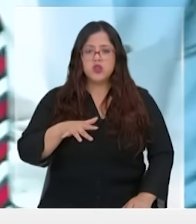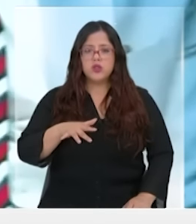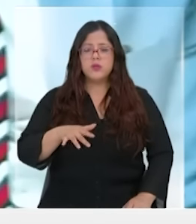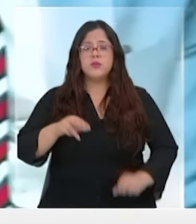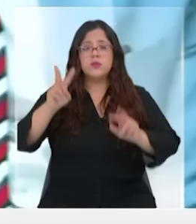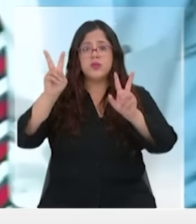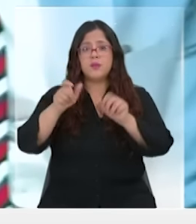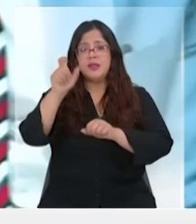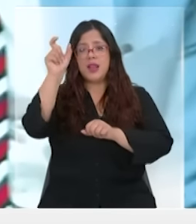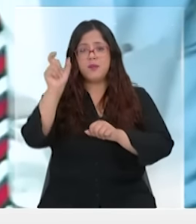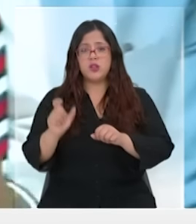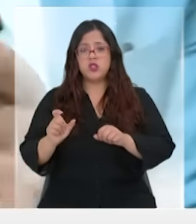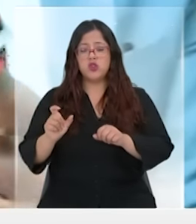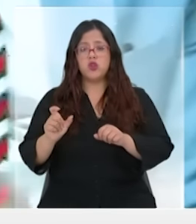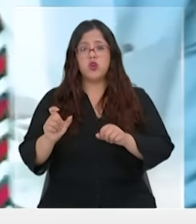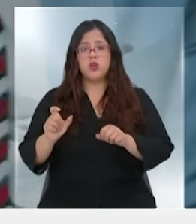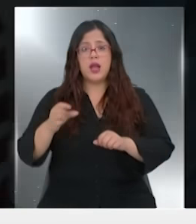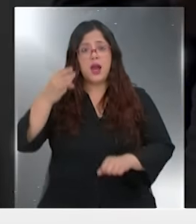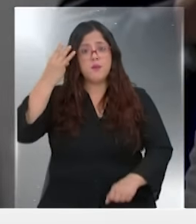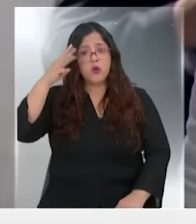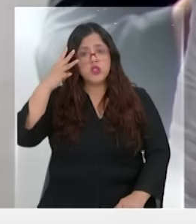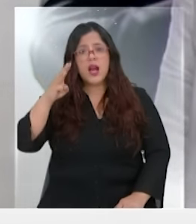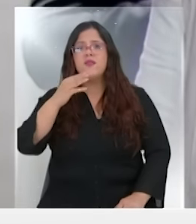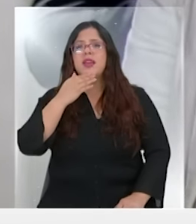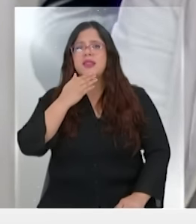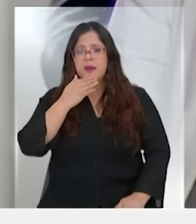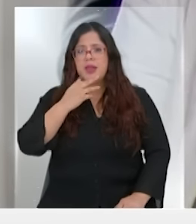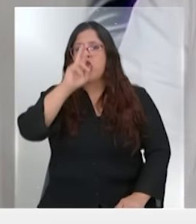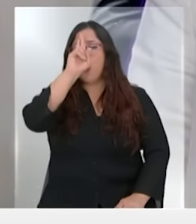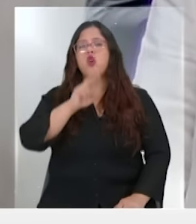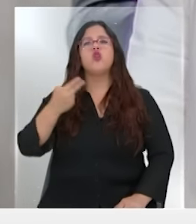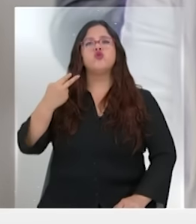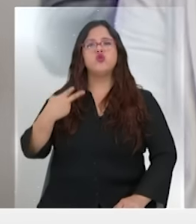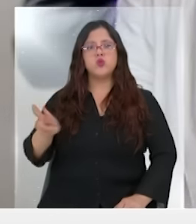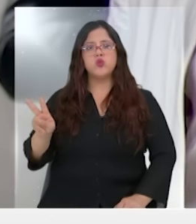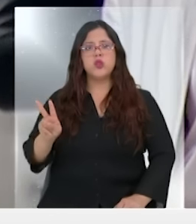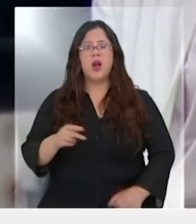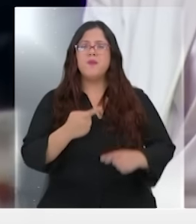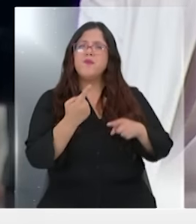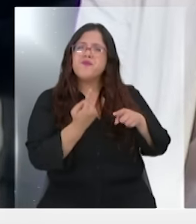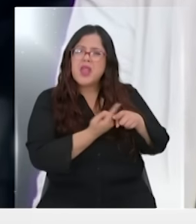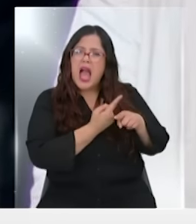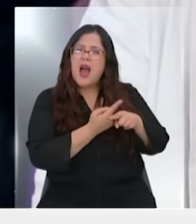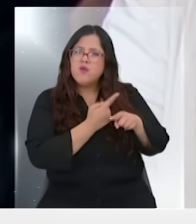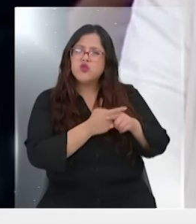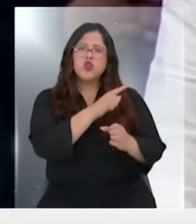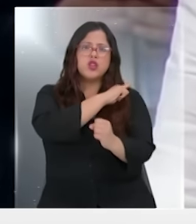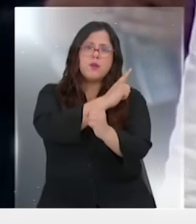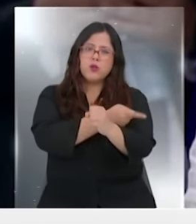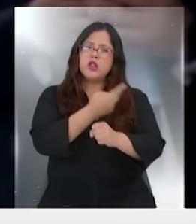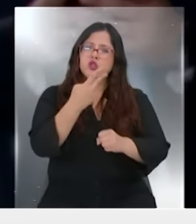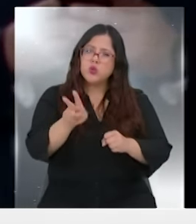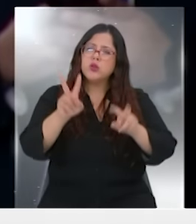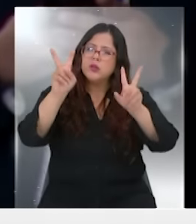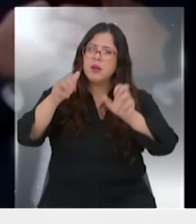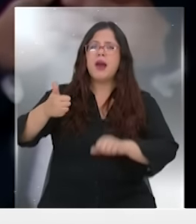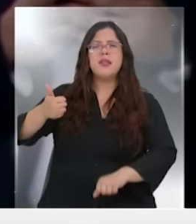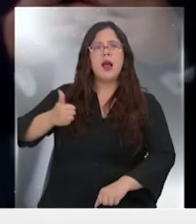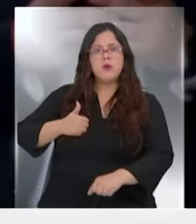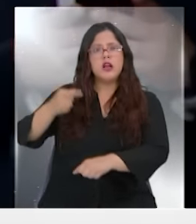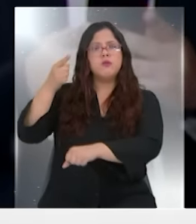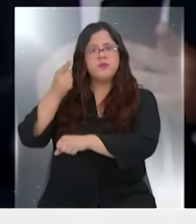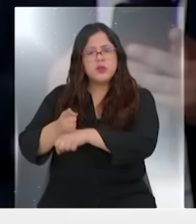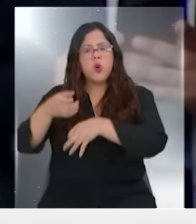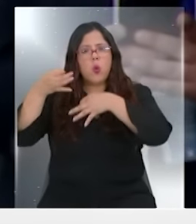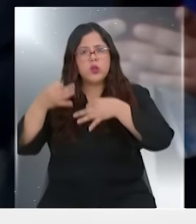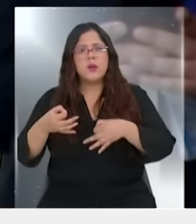cuanto al imputado y la posición que ocupaba. Abusó Manuel Monsalve de su poder sobre las policías casi al